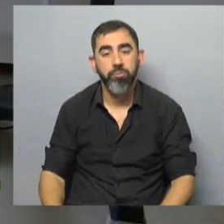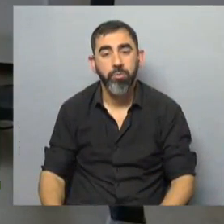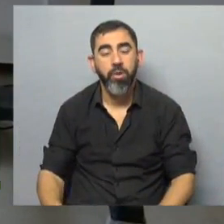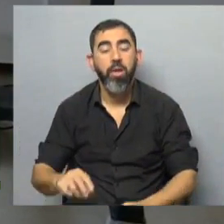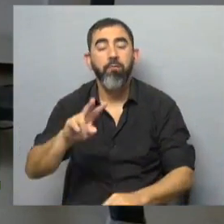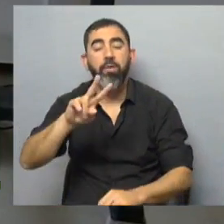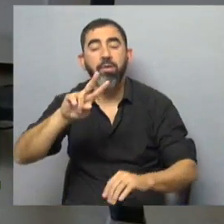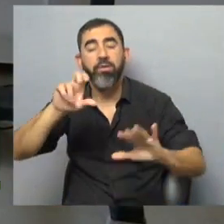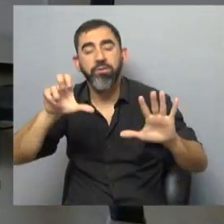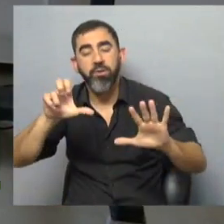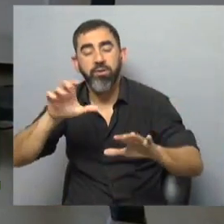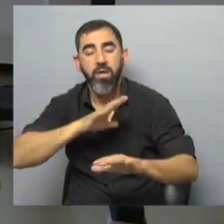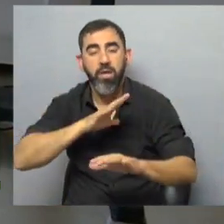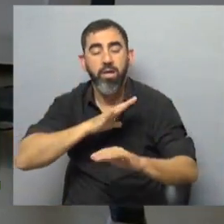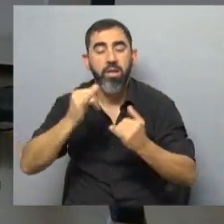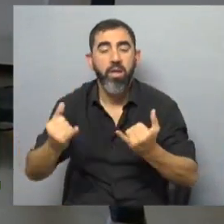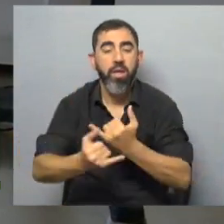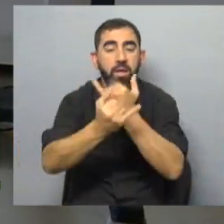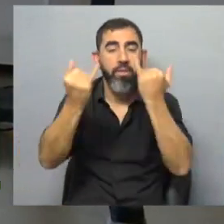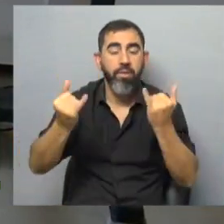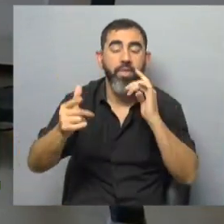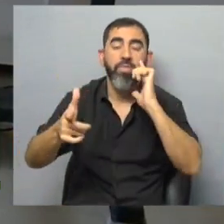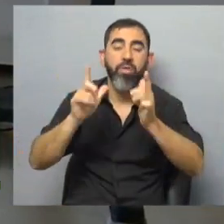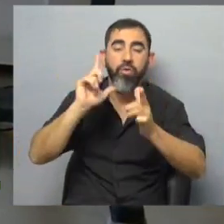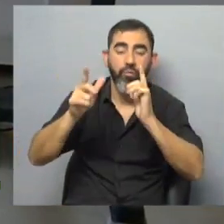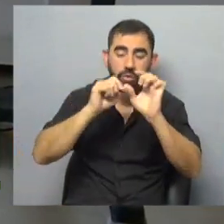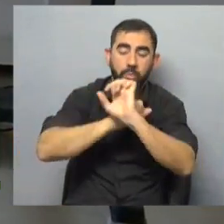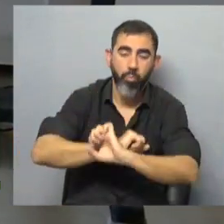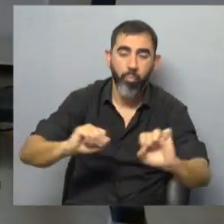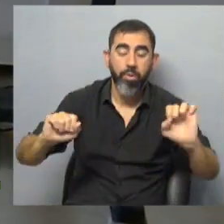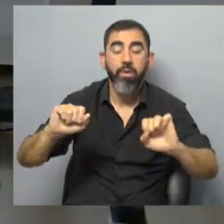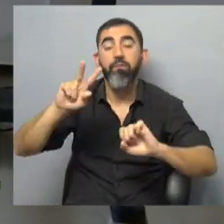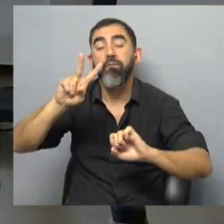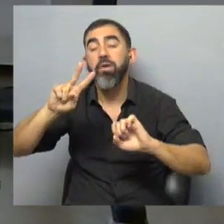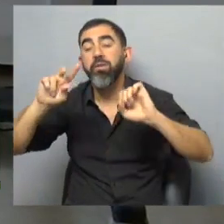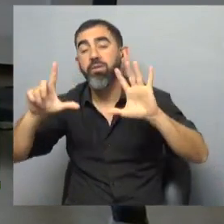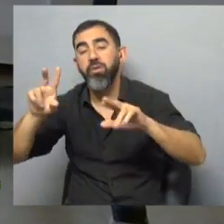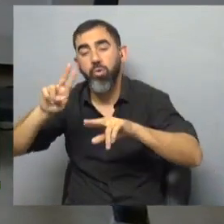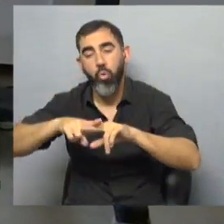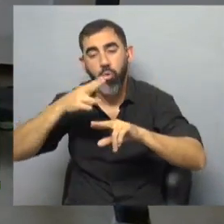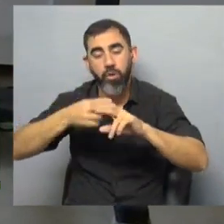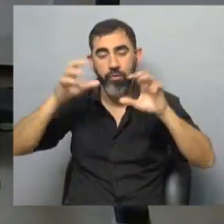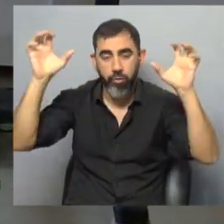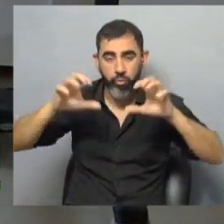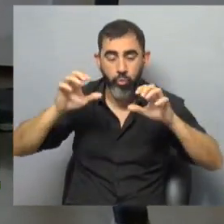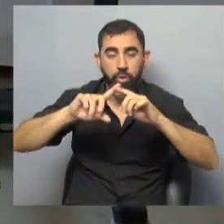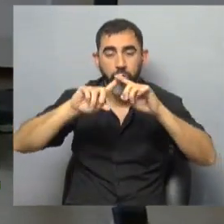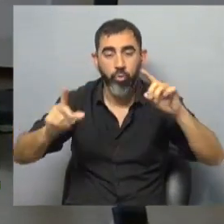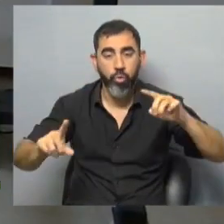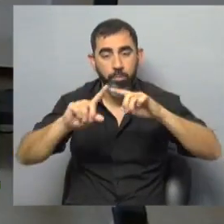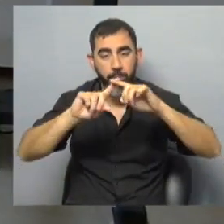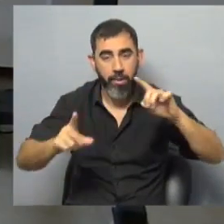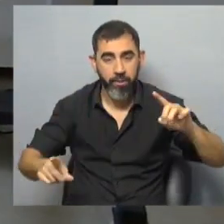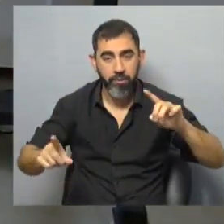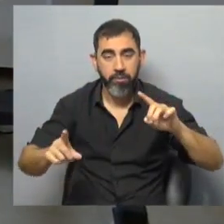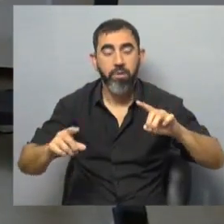día 26. El 26 va a ser como el día que más se va a poder disfrutar del día. Y bueno, el 27, de vuelta, vuelven las lluvias, vuelven las tormentas, y ahí